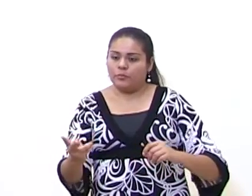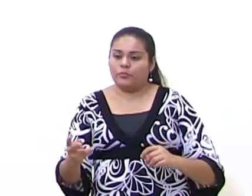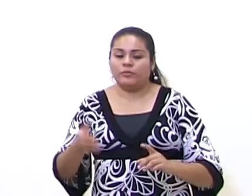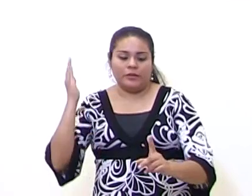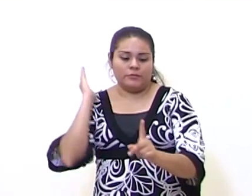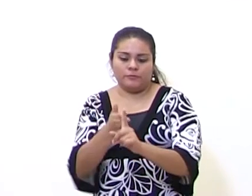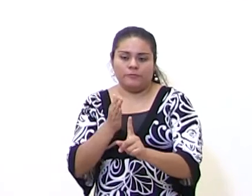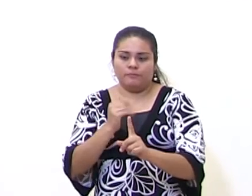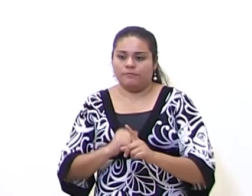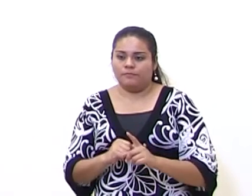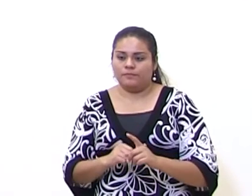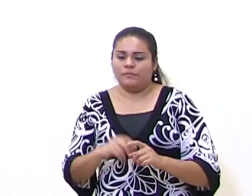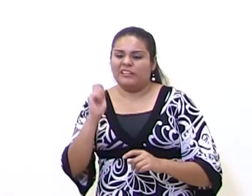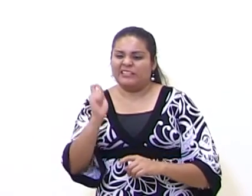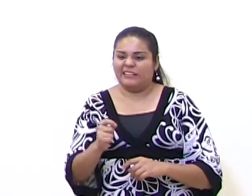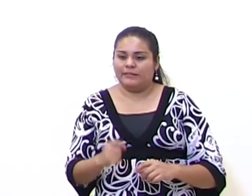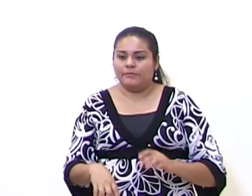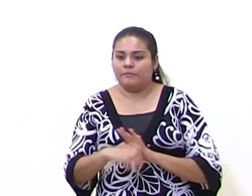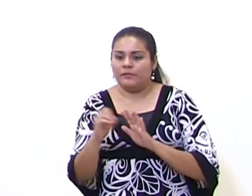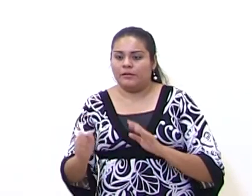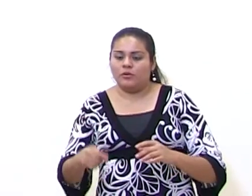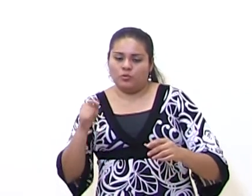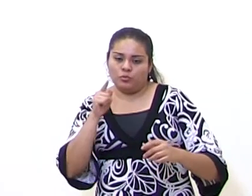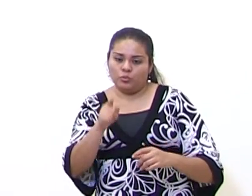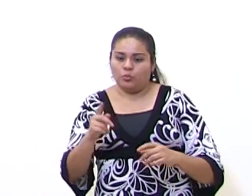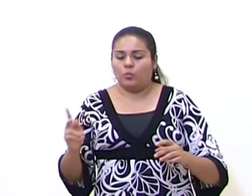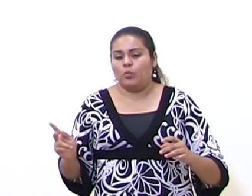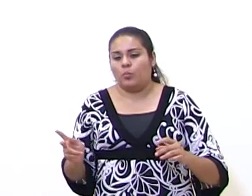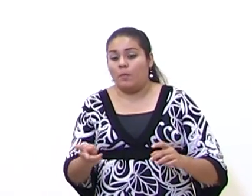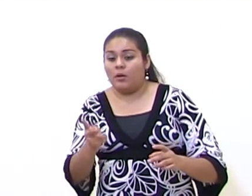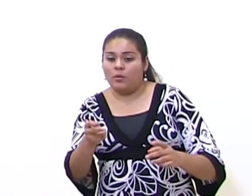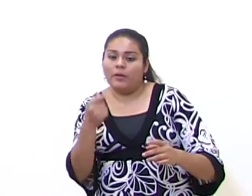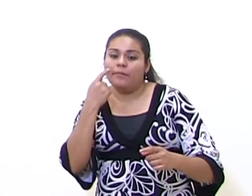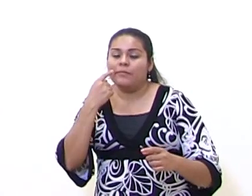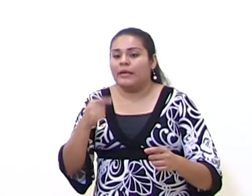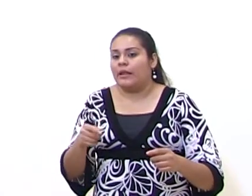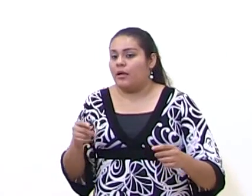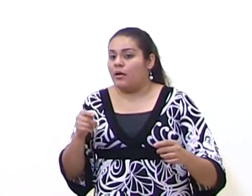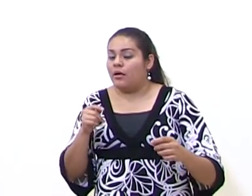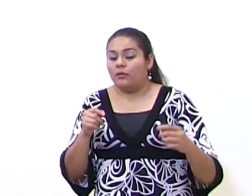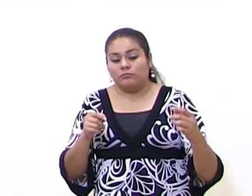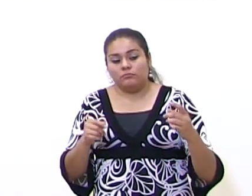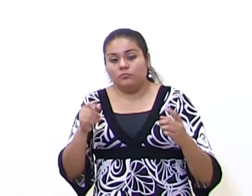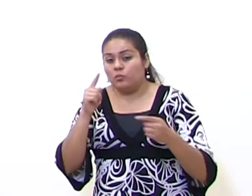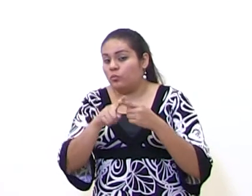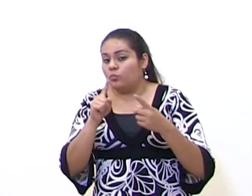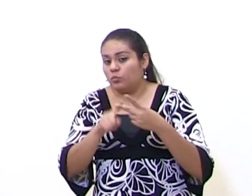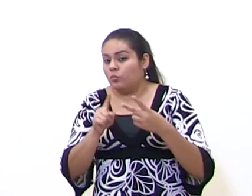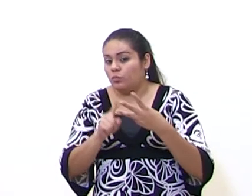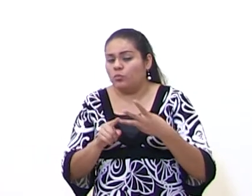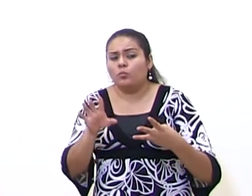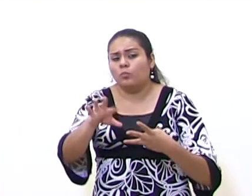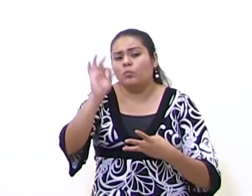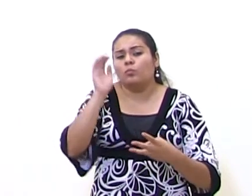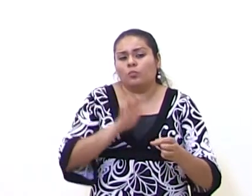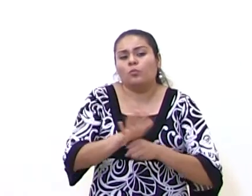que conteste la opción que tú le estás dando. Entonces, es importante